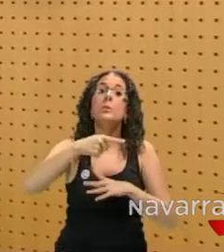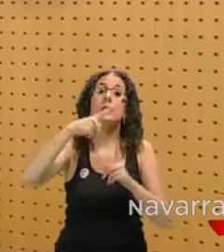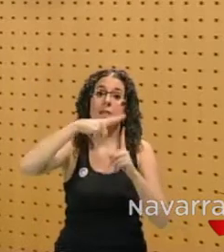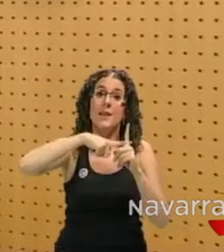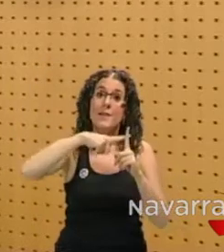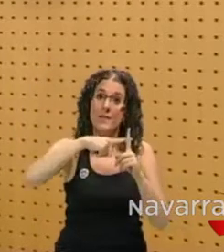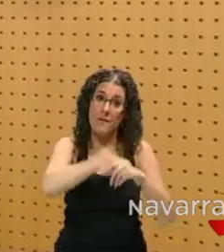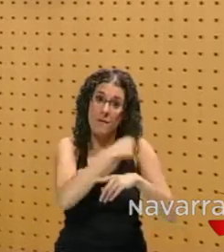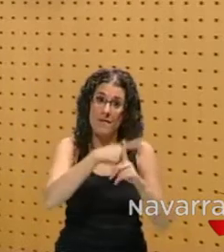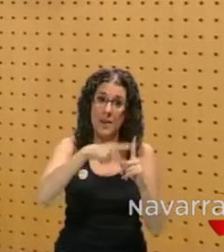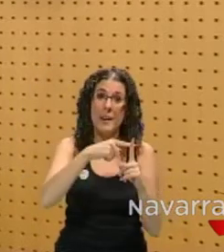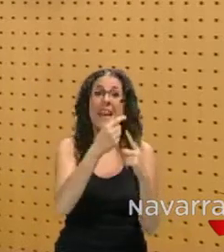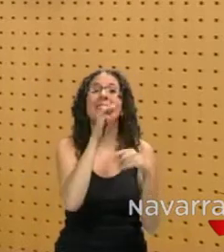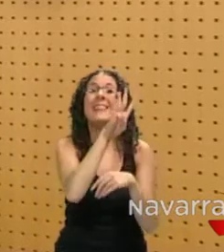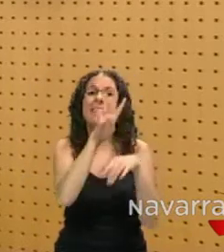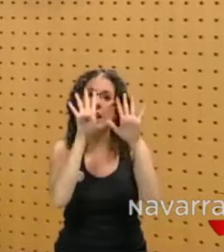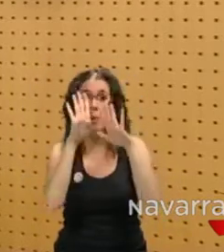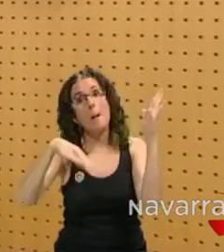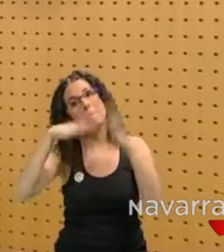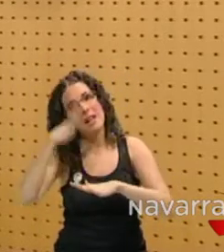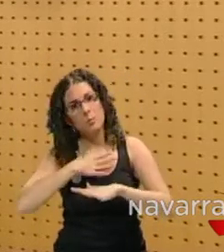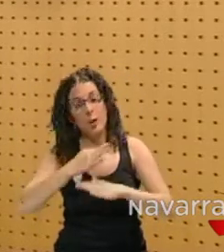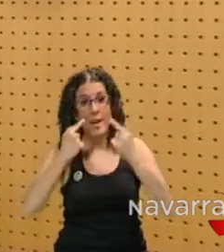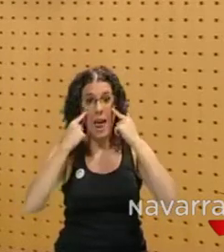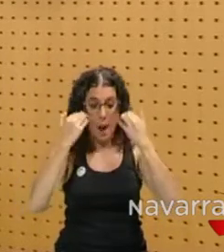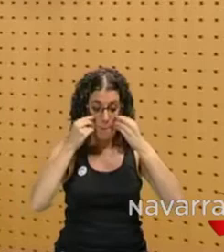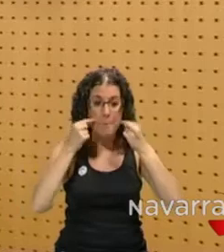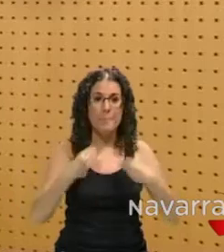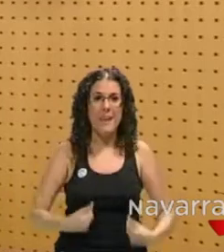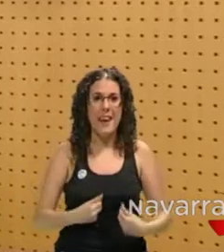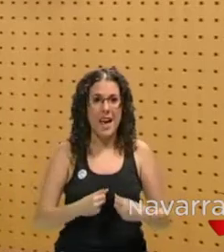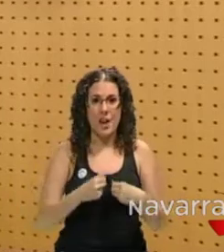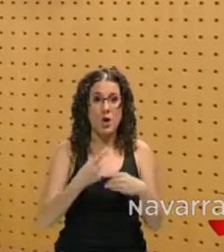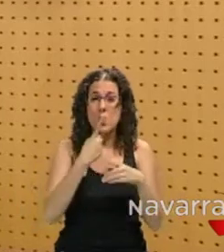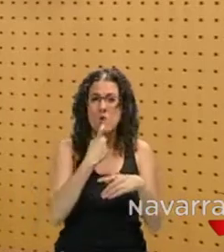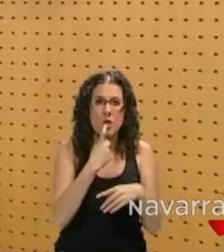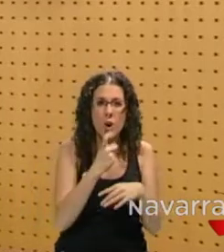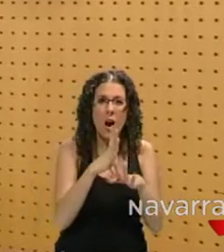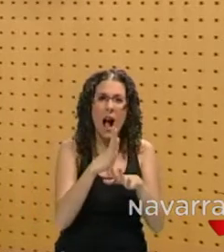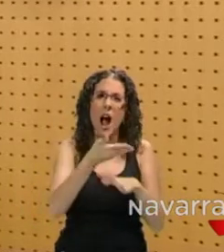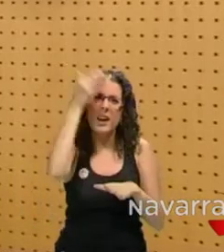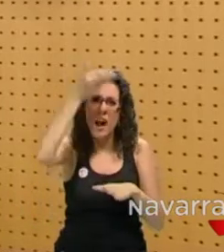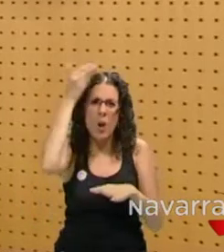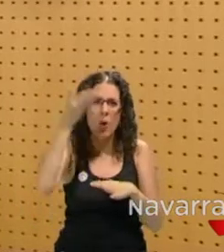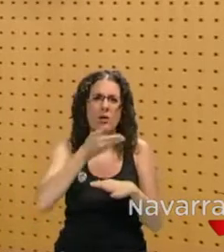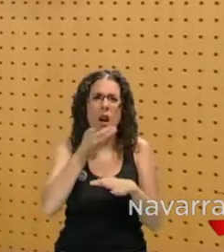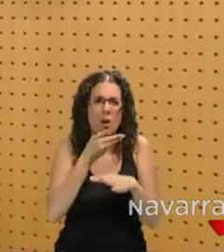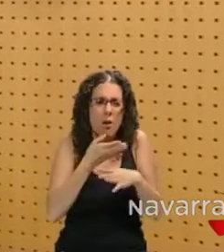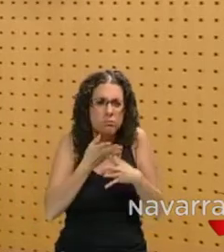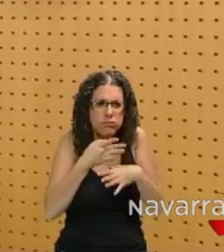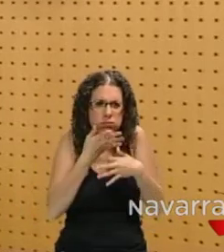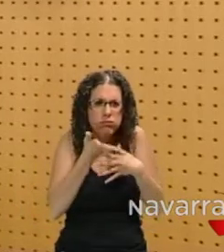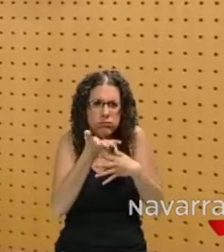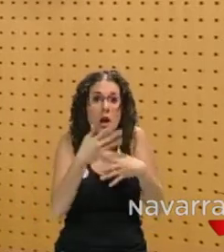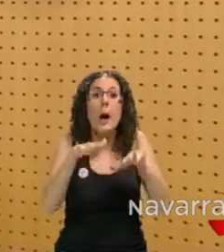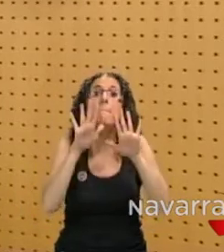hay, la piel está enrojecida y muy caliente, pero seca, ya no hay sudor, el cuerpo ya no puede compensar sudando